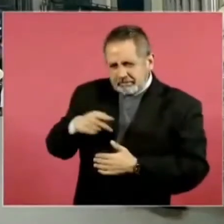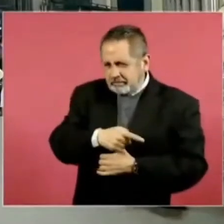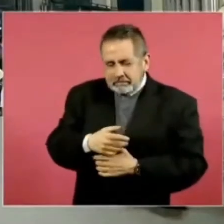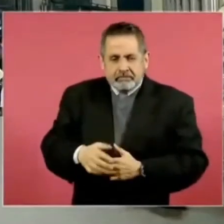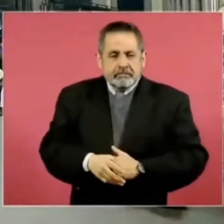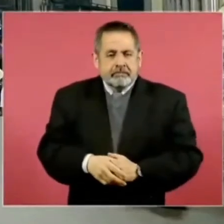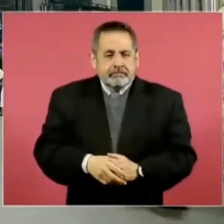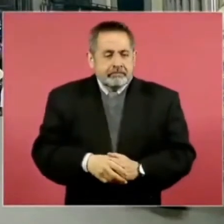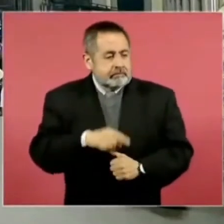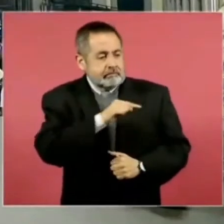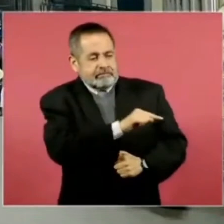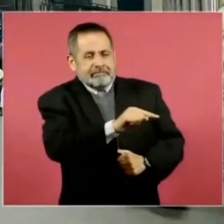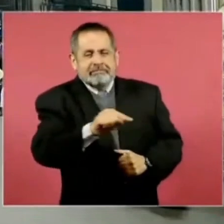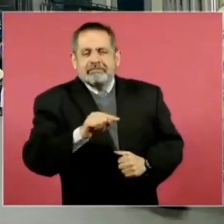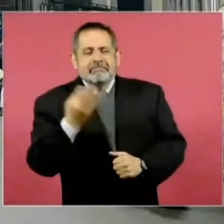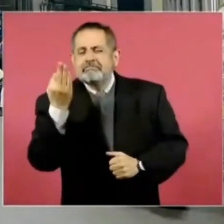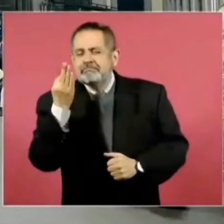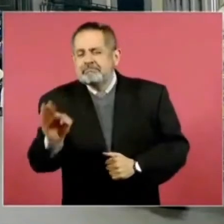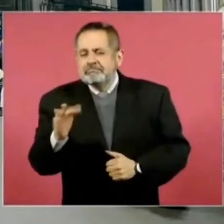Todos los traidores,